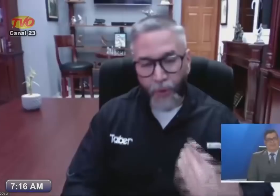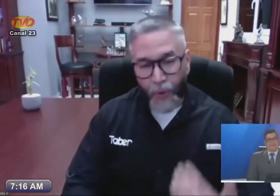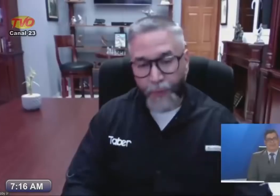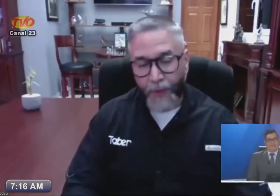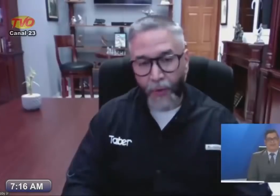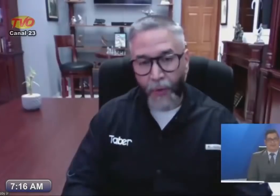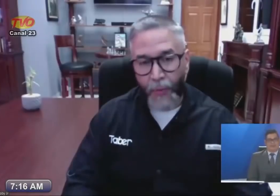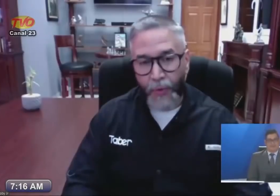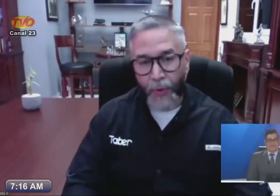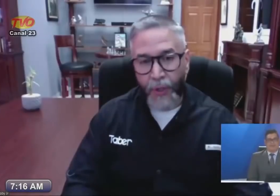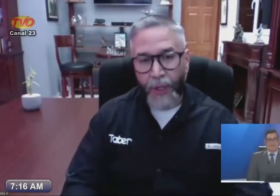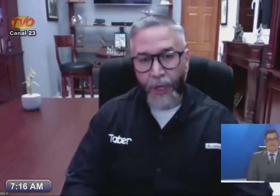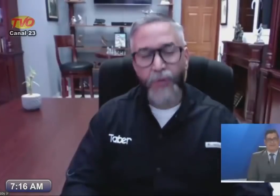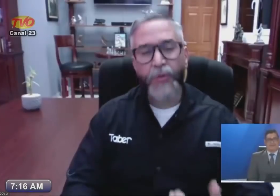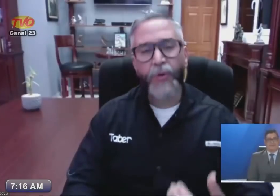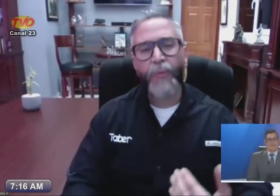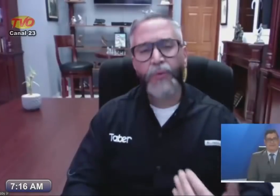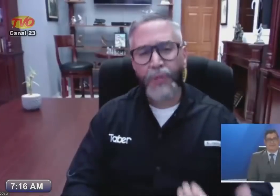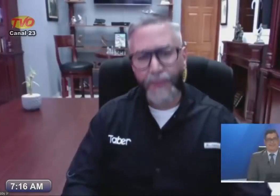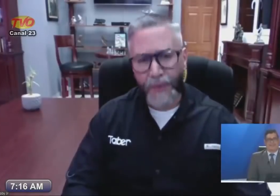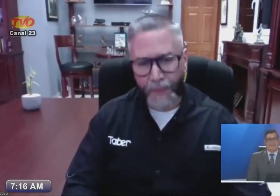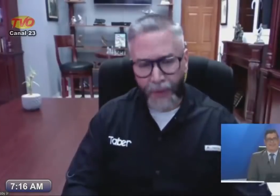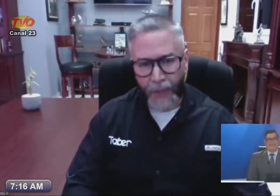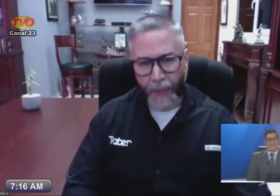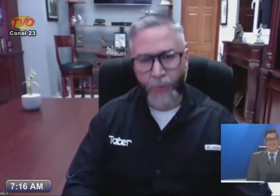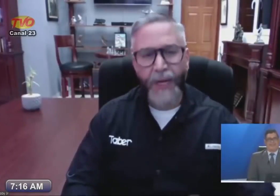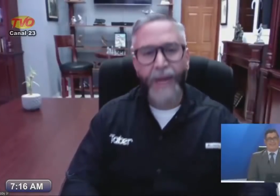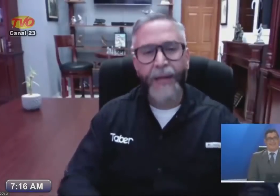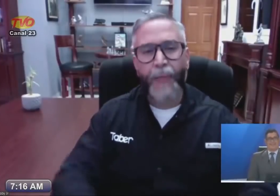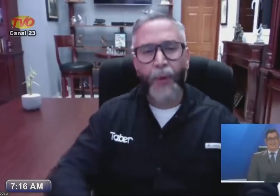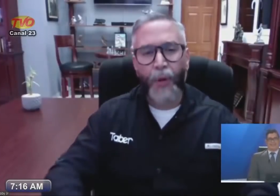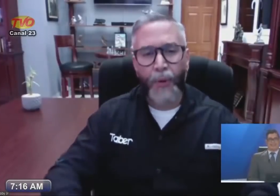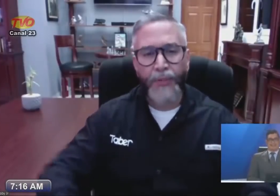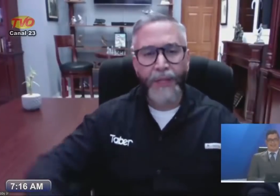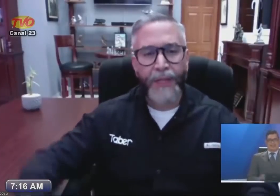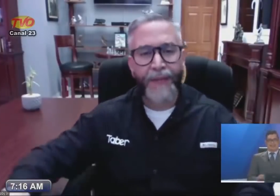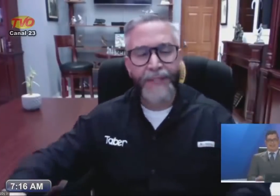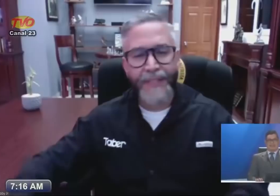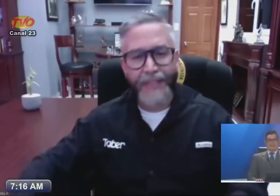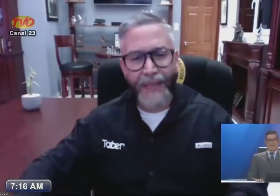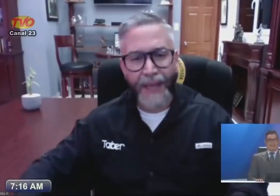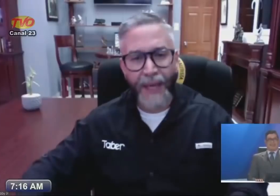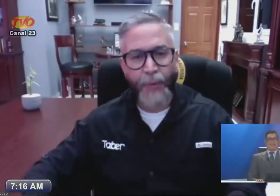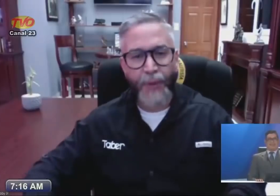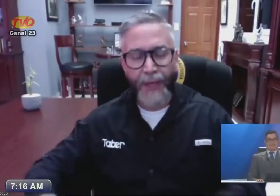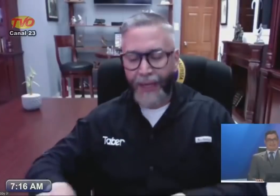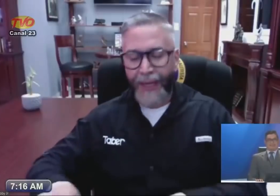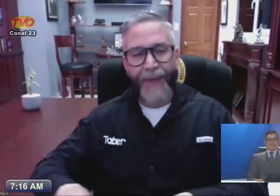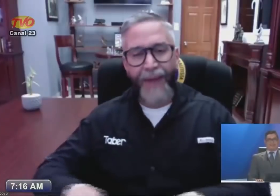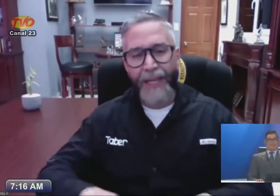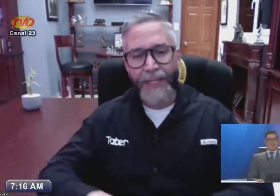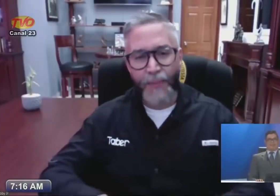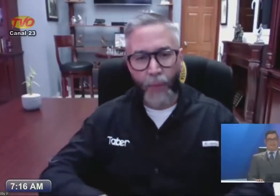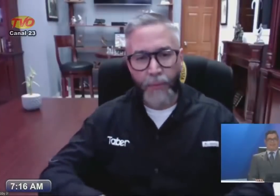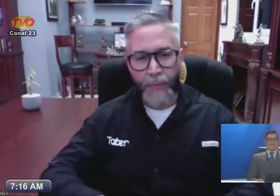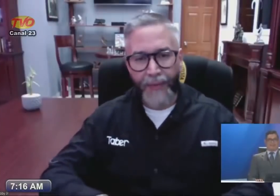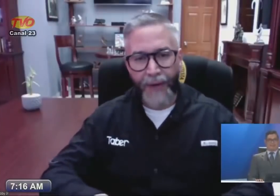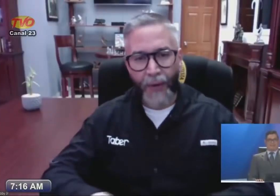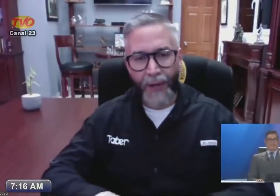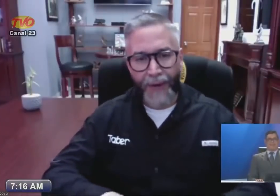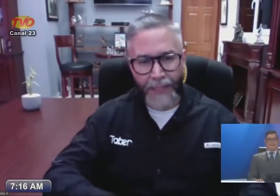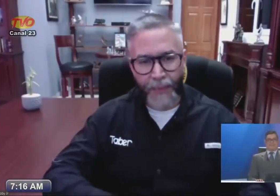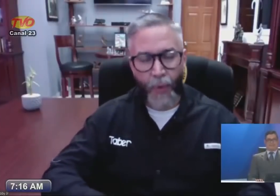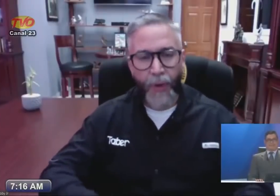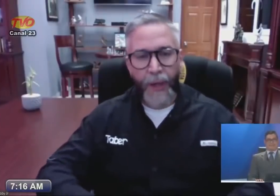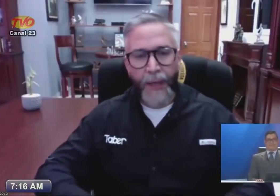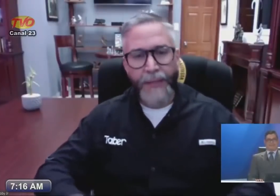dios nos perdonó mucho y nosotros muchos debemos de perdonar mucha gente le pone números setenta veces siete es un hebraísmo del hebreo